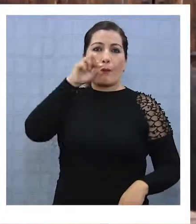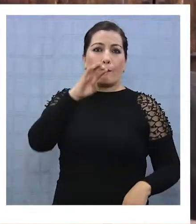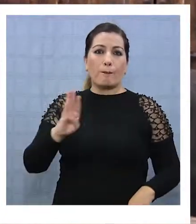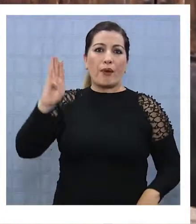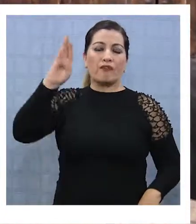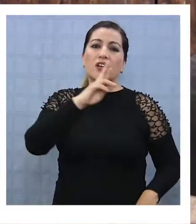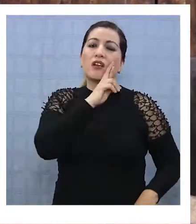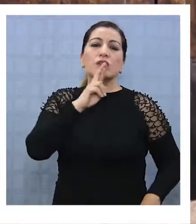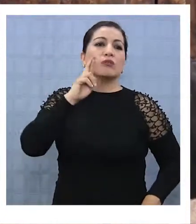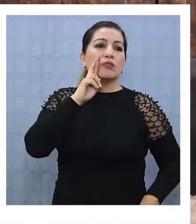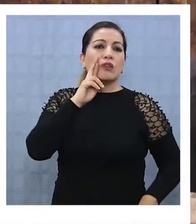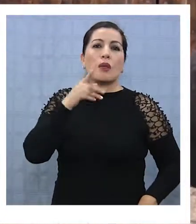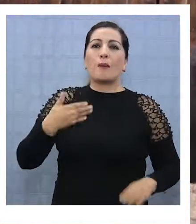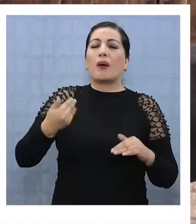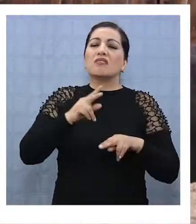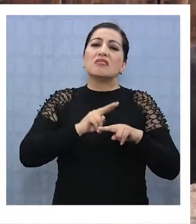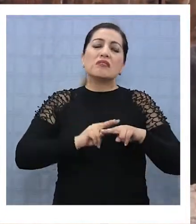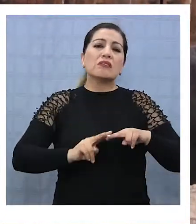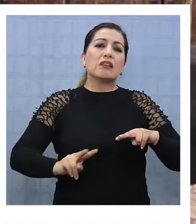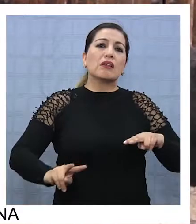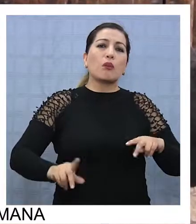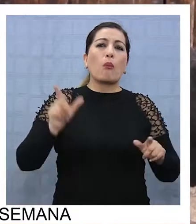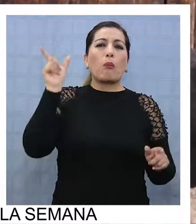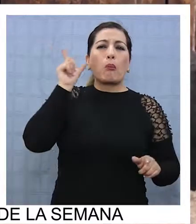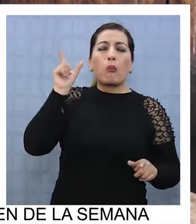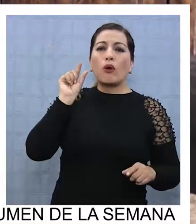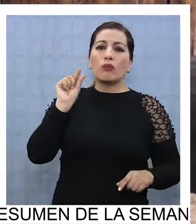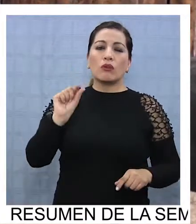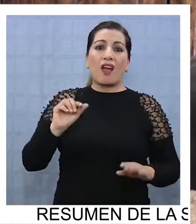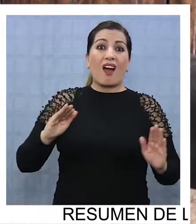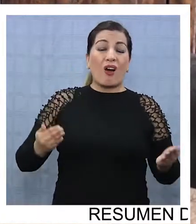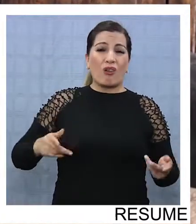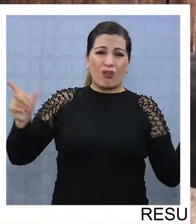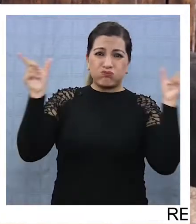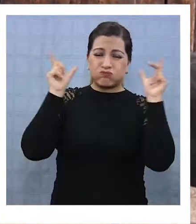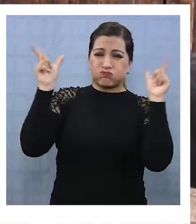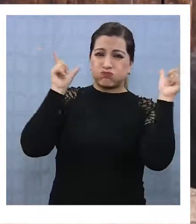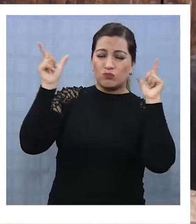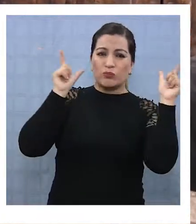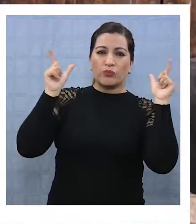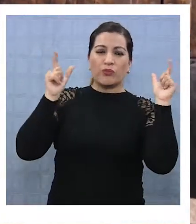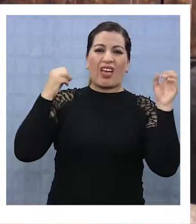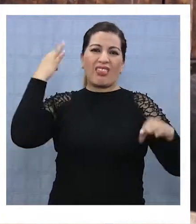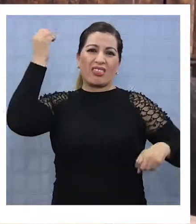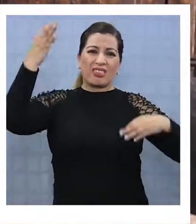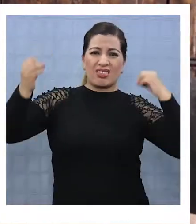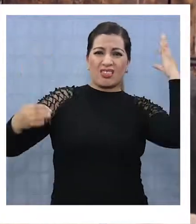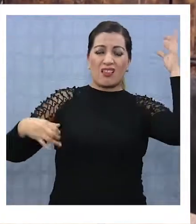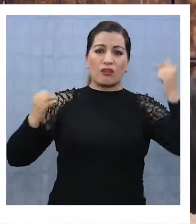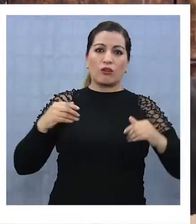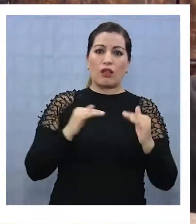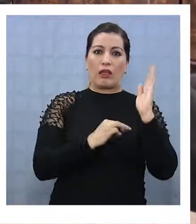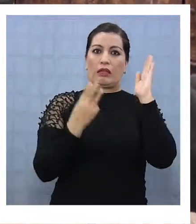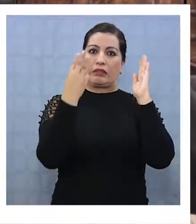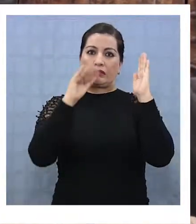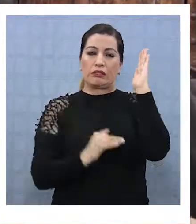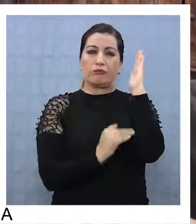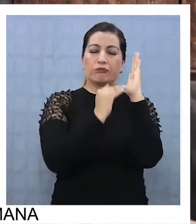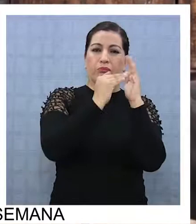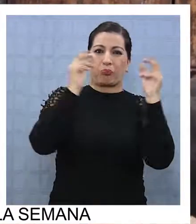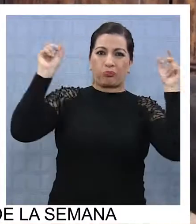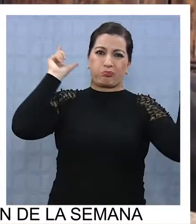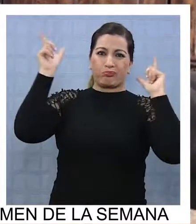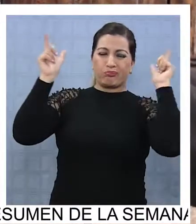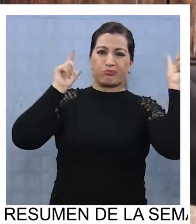un pub, restaurant, era un poquito más tranquilo, igual se metía abulla pero no tanto como ahora. Ahora hay una disco arriba en el tercer piso,